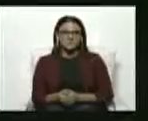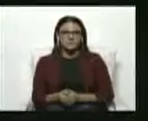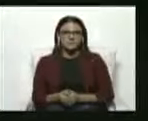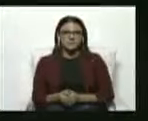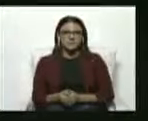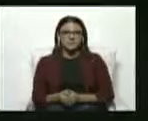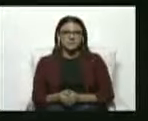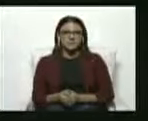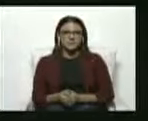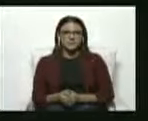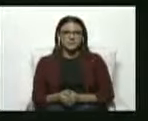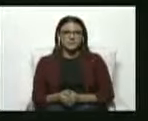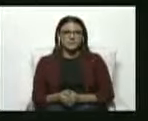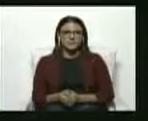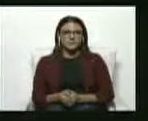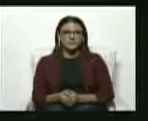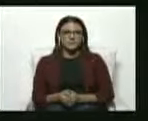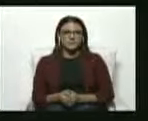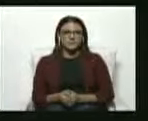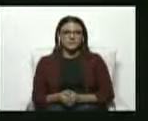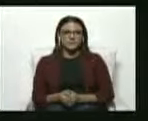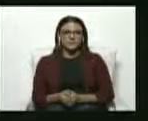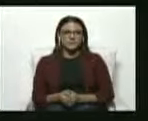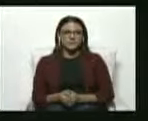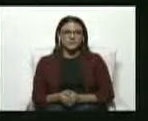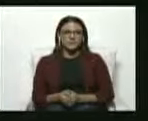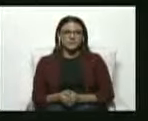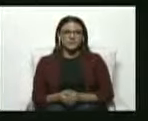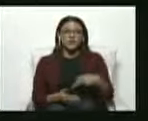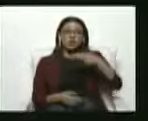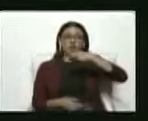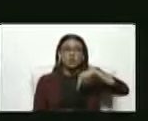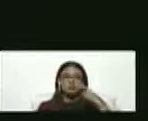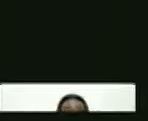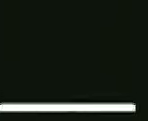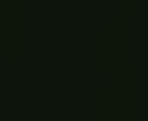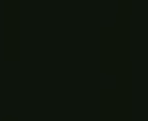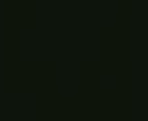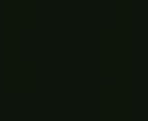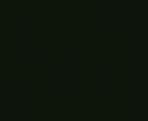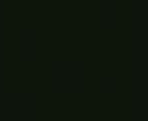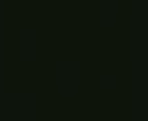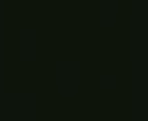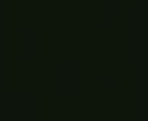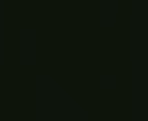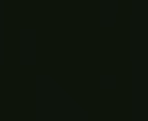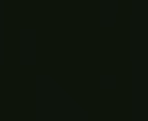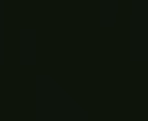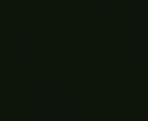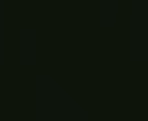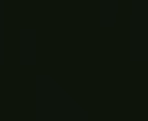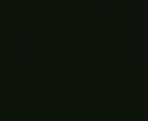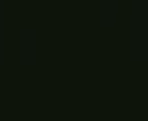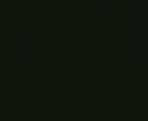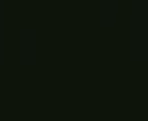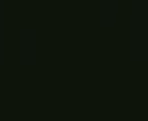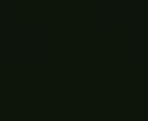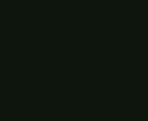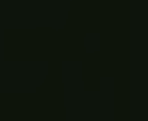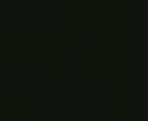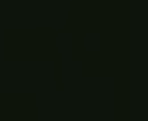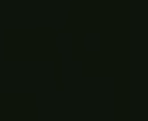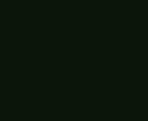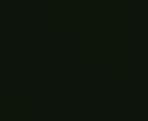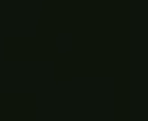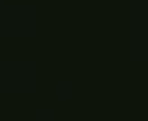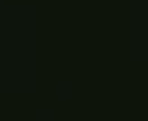Hola a todos. En este video les mostraremos un nuevo módulo de nuestra aplicación CC200, denominado 1x10x7, la